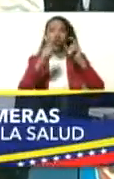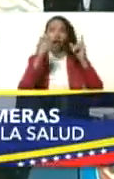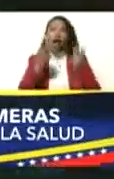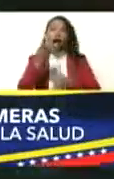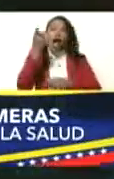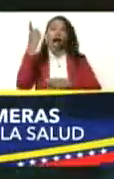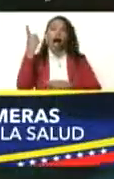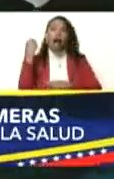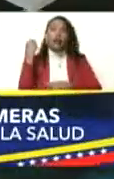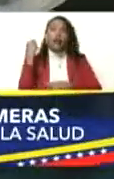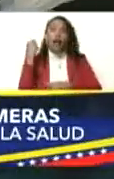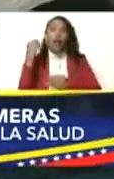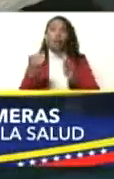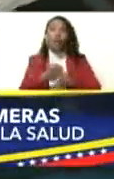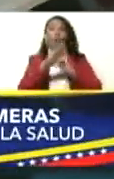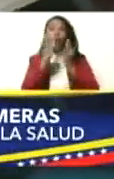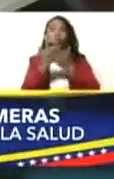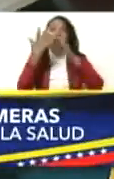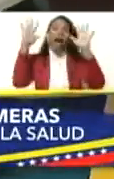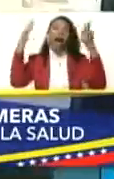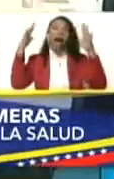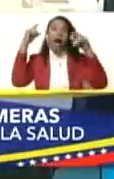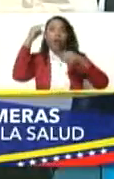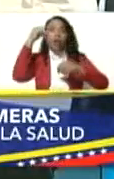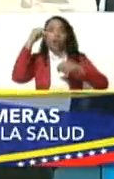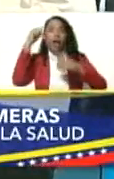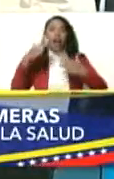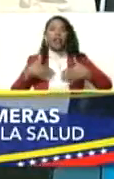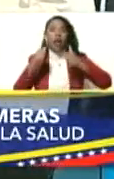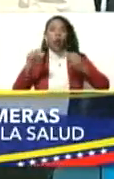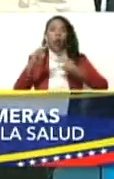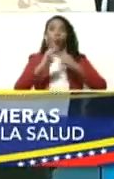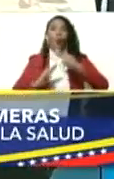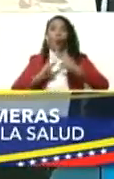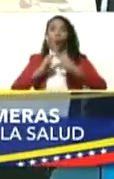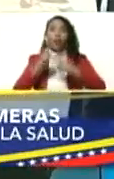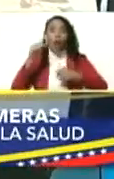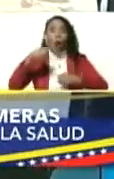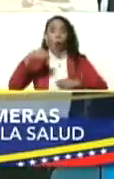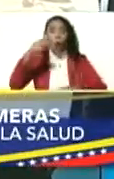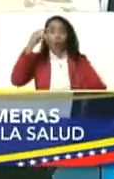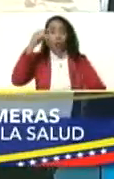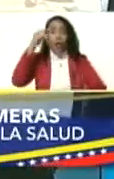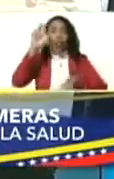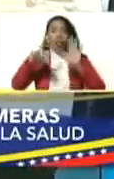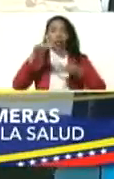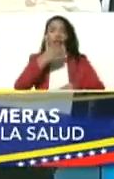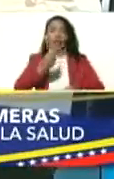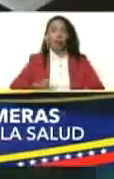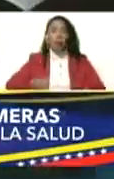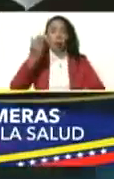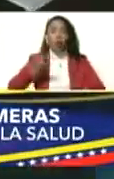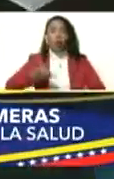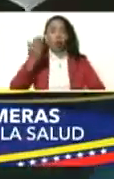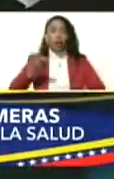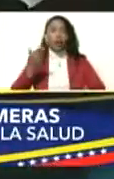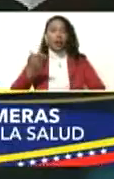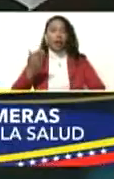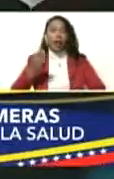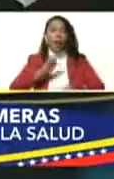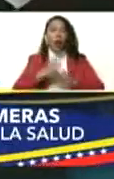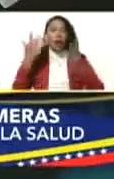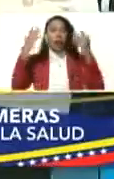nivel global el Día de la Salud Universal. Este día es de gran relevancia en el mundo entero, en particular en la región de las Américas,